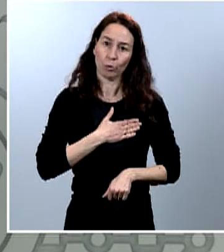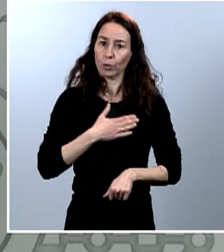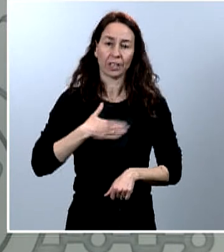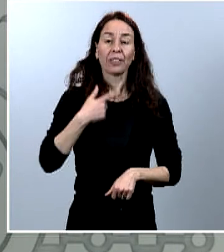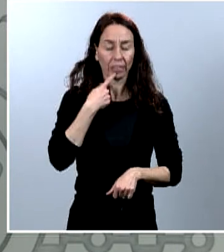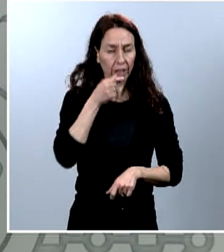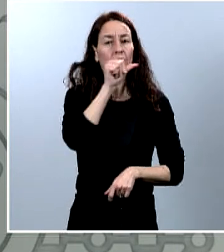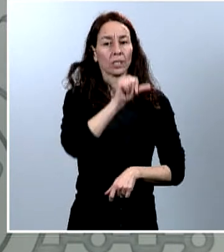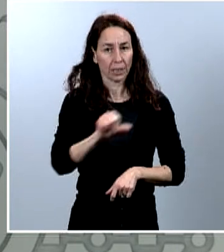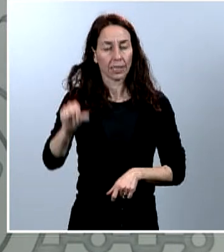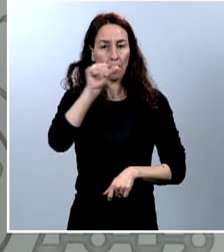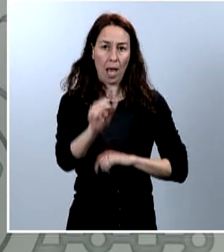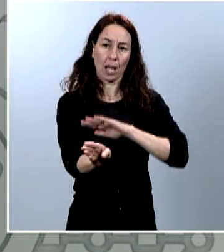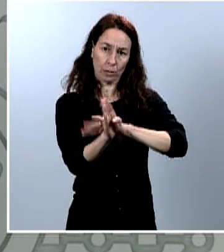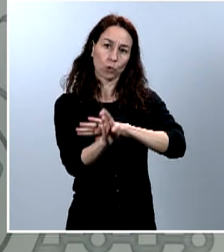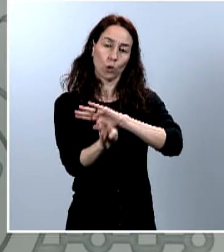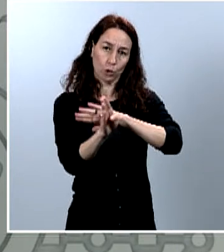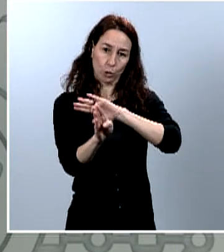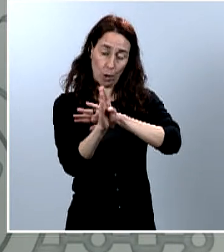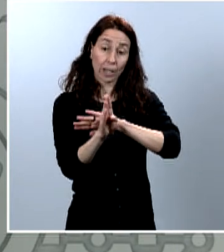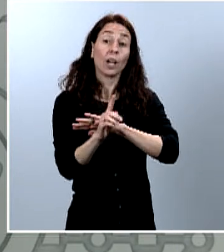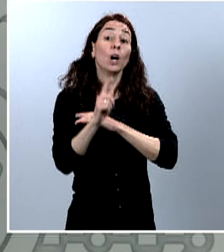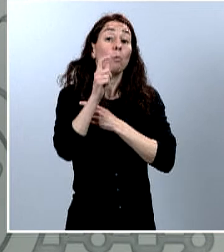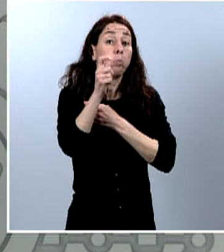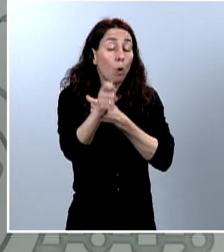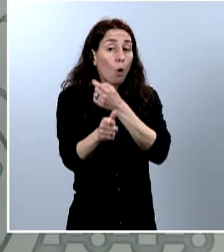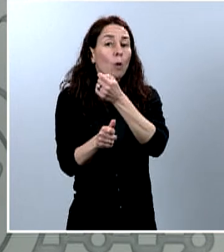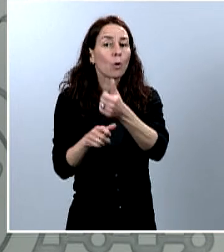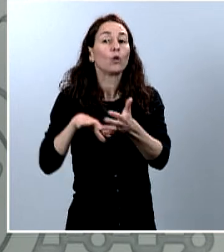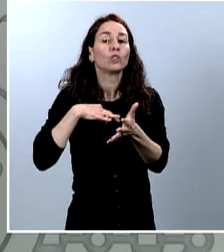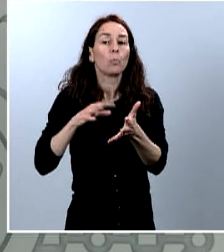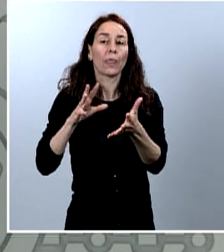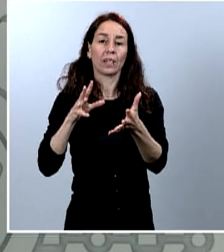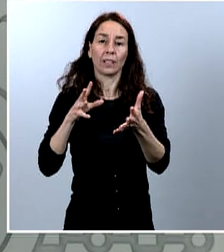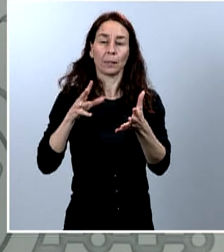es cierto que se van a poder ir relajando progresivamente a medida que podamos